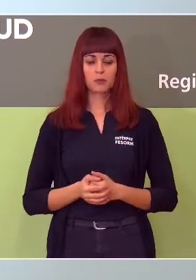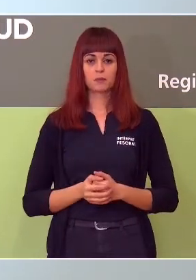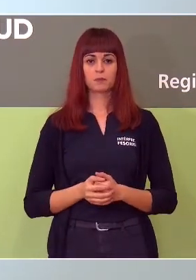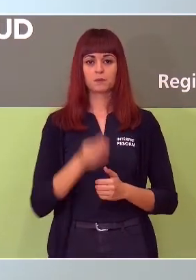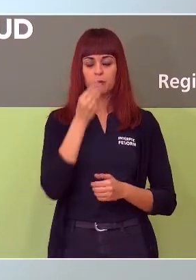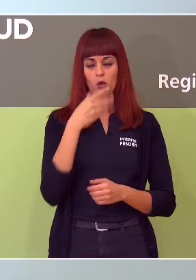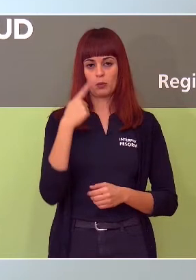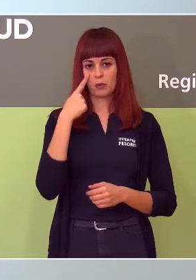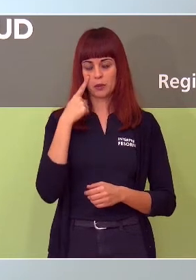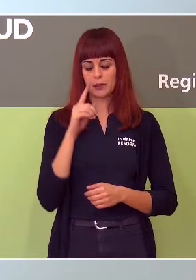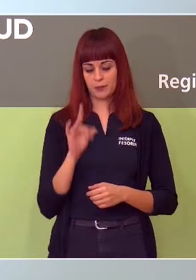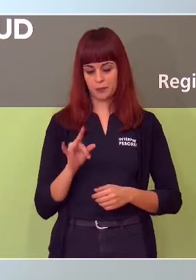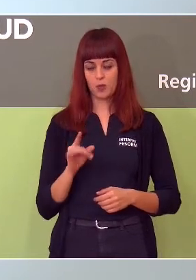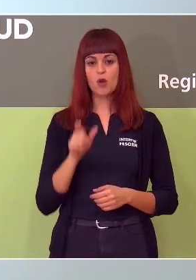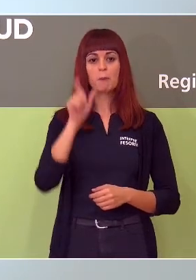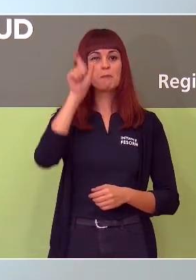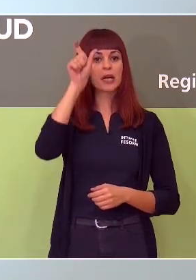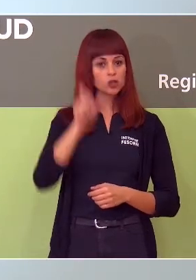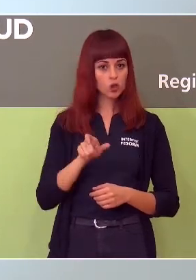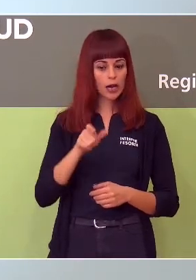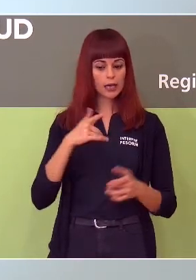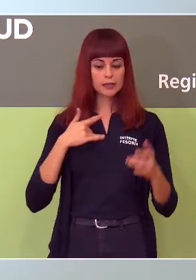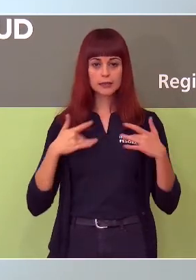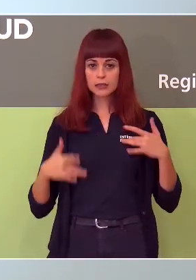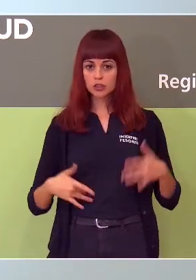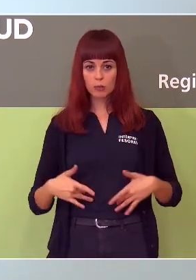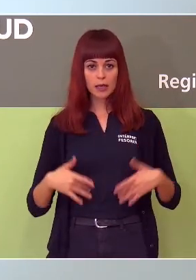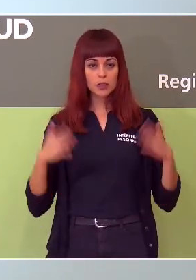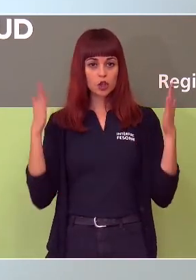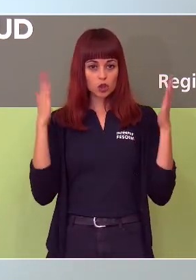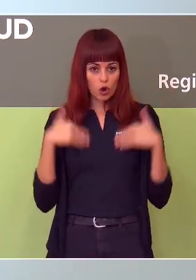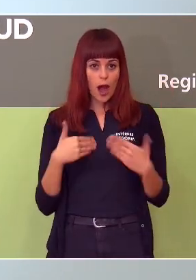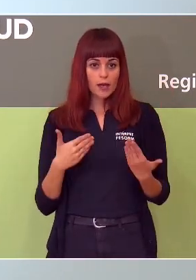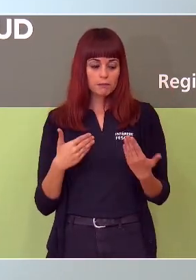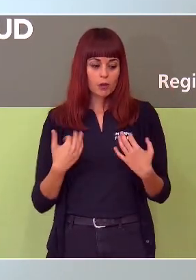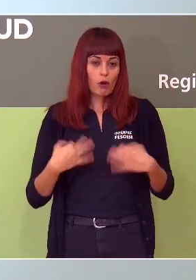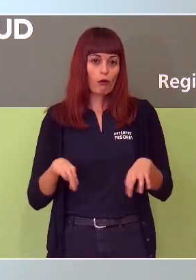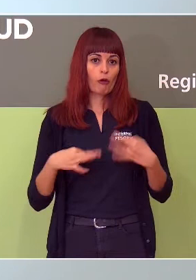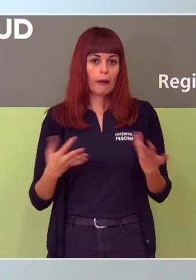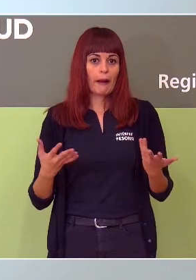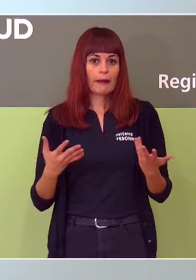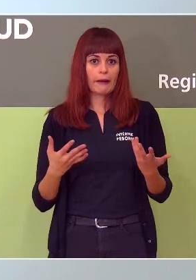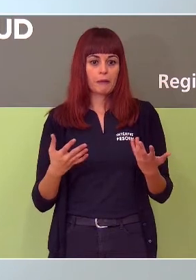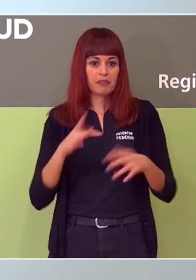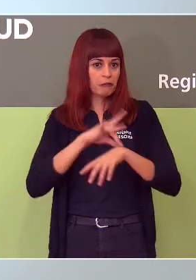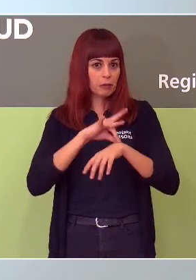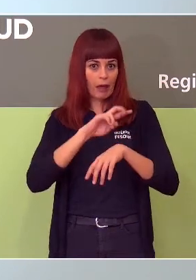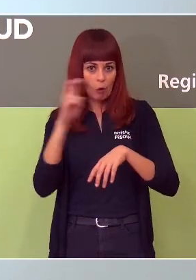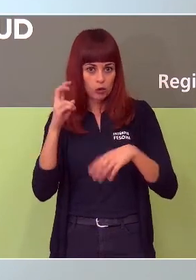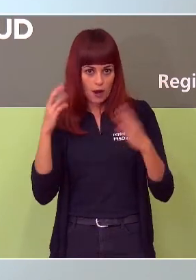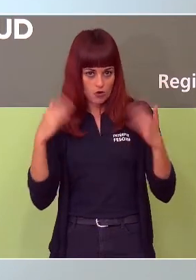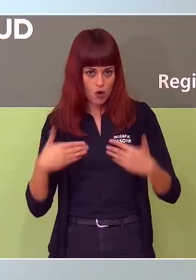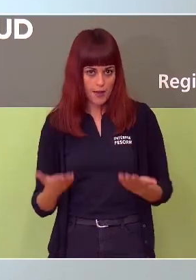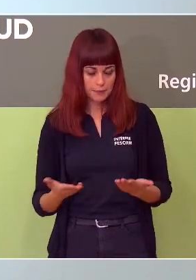Bueno, vamos a ver, si una persona está asintomática, en principio no está, o lo normal es que no tenga ninguna otra enfermedad, en principio. Bueno, me